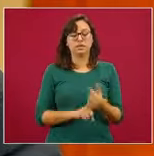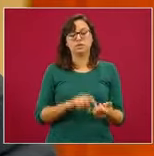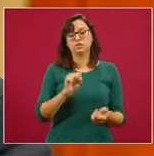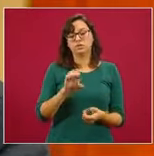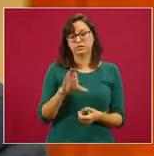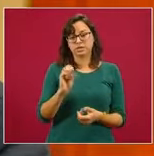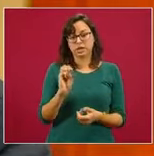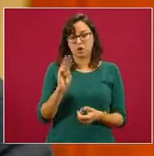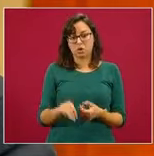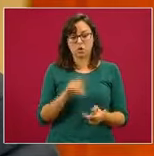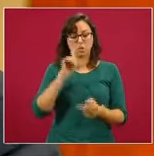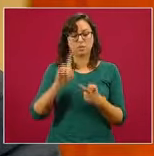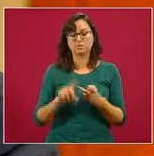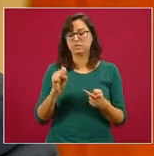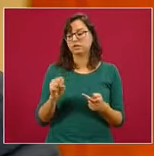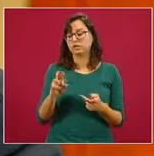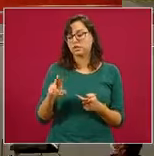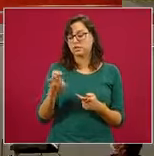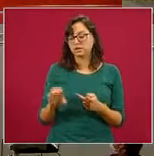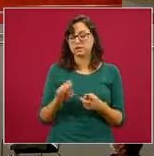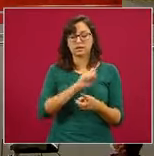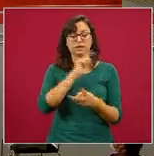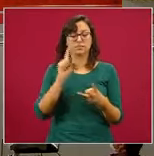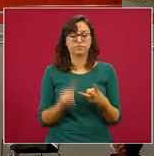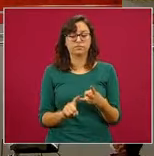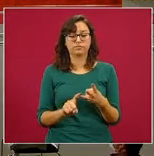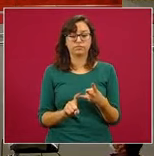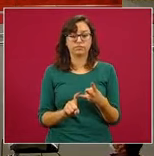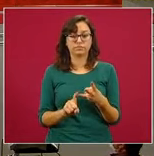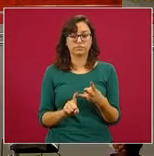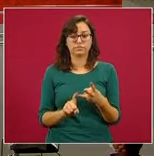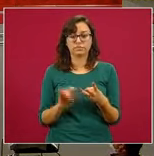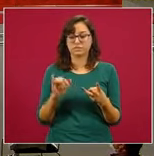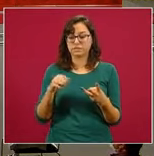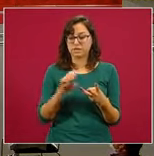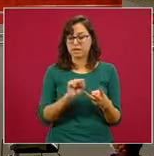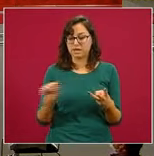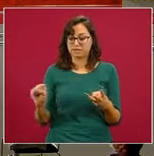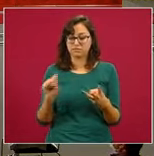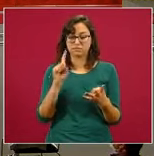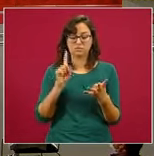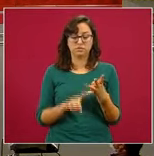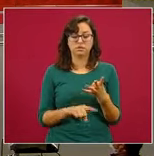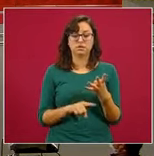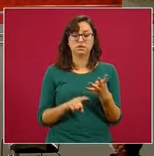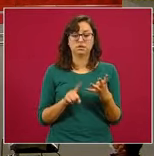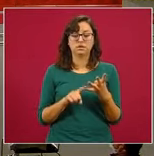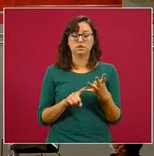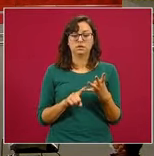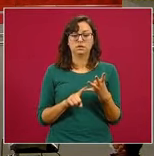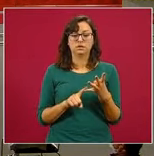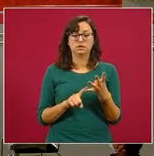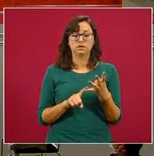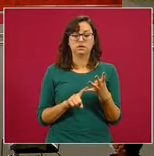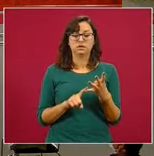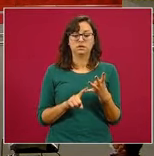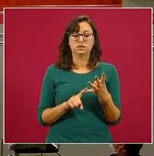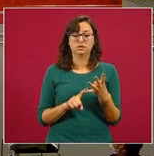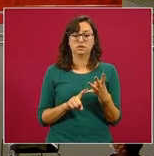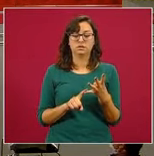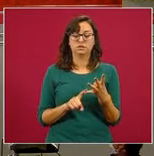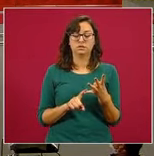por supuesto la Secretaría de Relaciones Exteriores, el IMSS, el Consejo General de